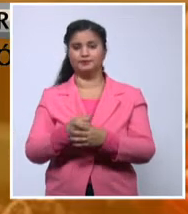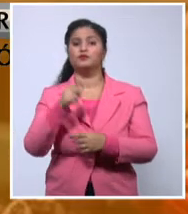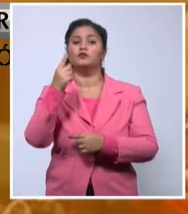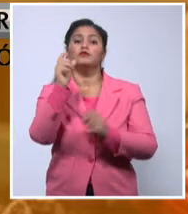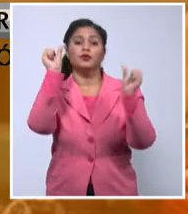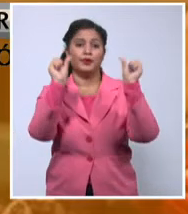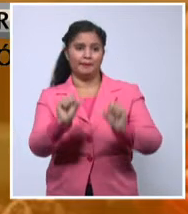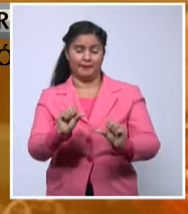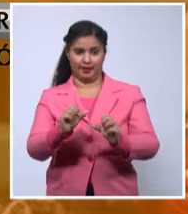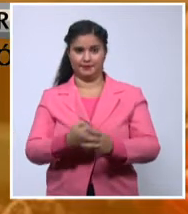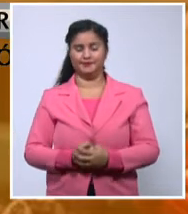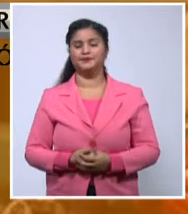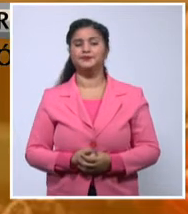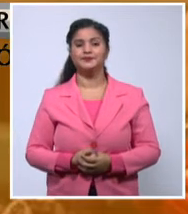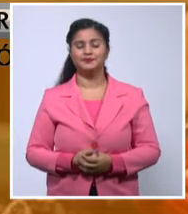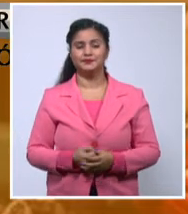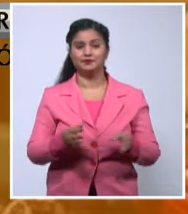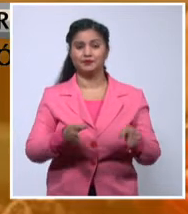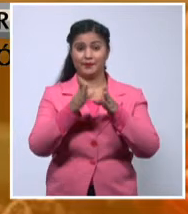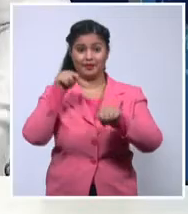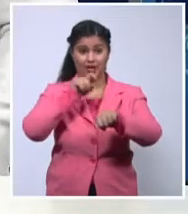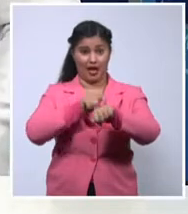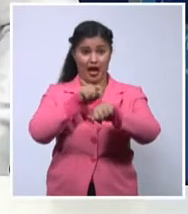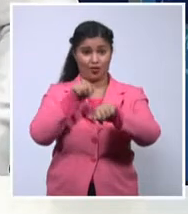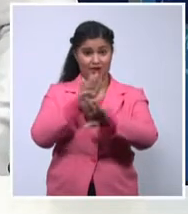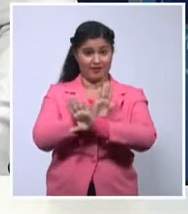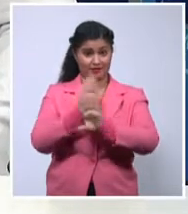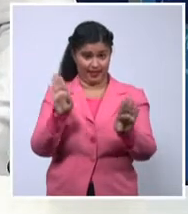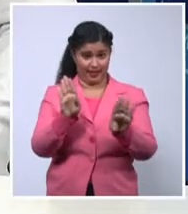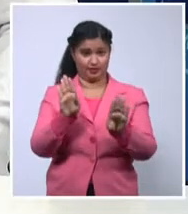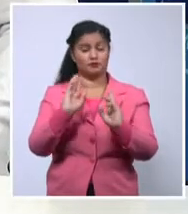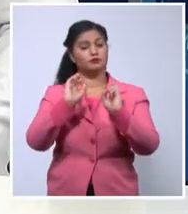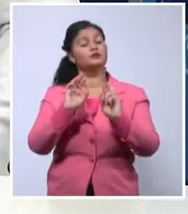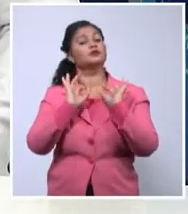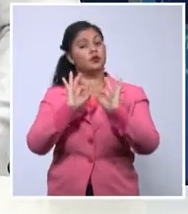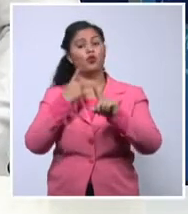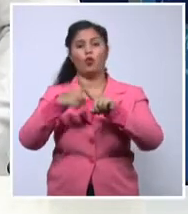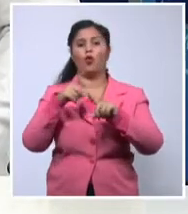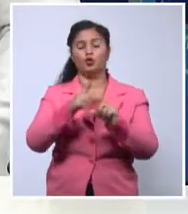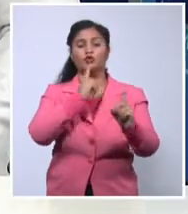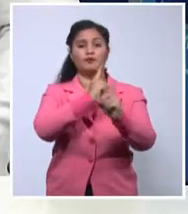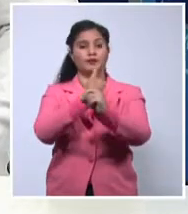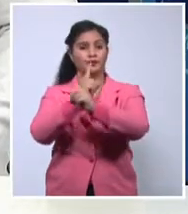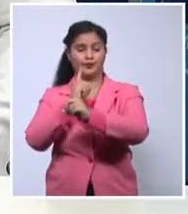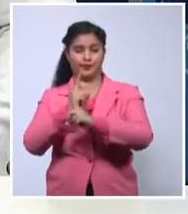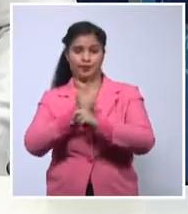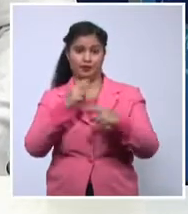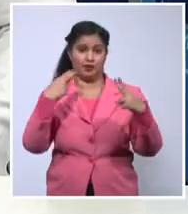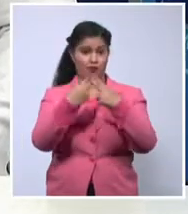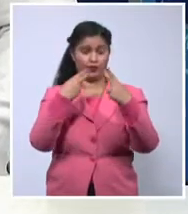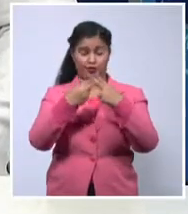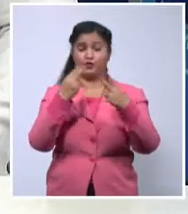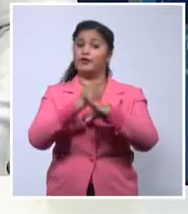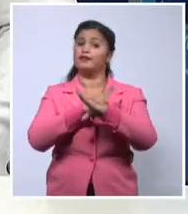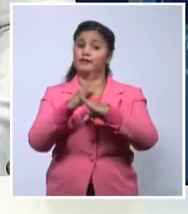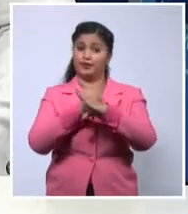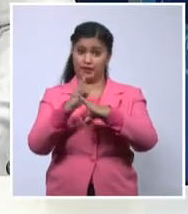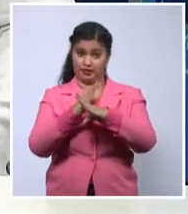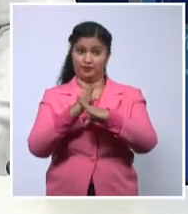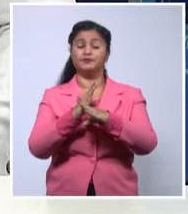y tres remolques. A esta hora se efectúan los demás encuentros de la jornada. El canal TL Rebelde transmite el juego